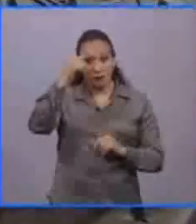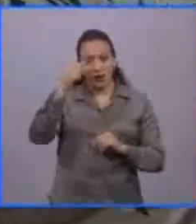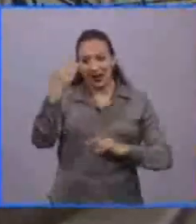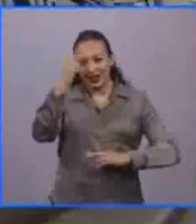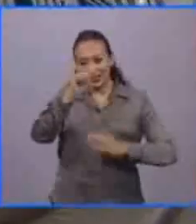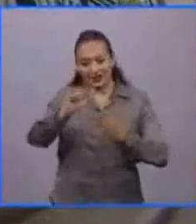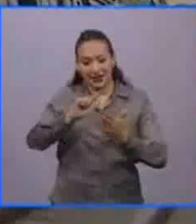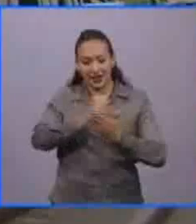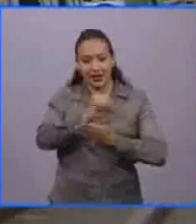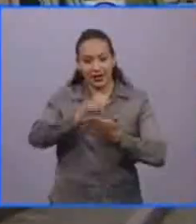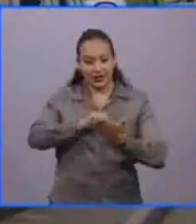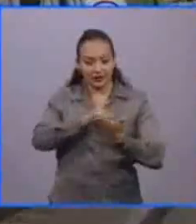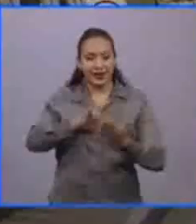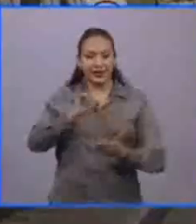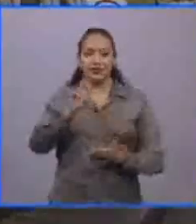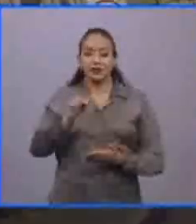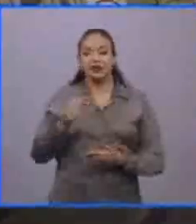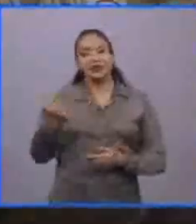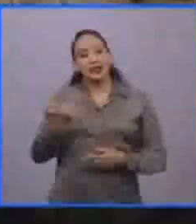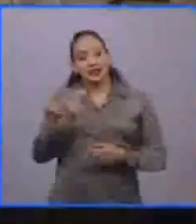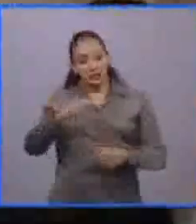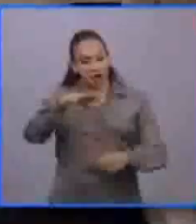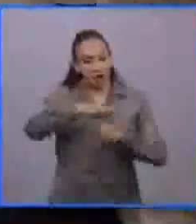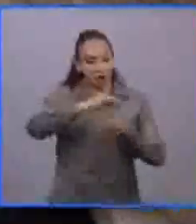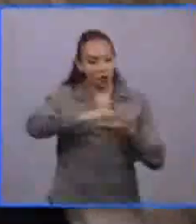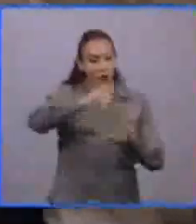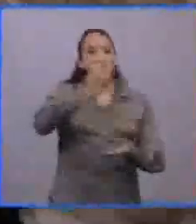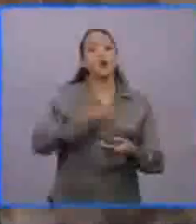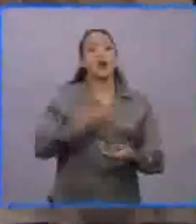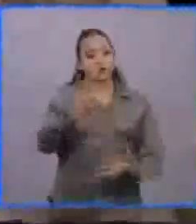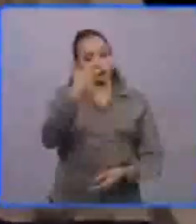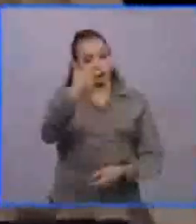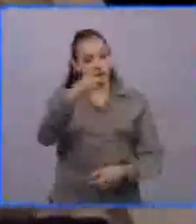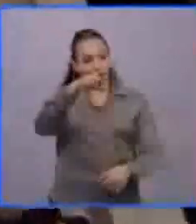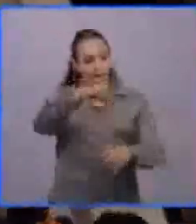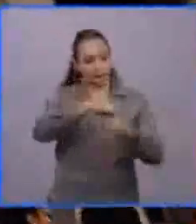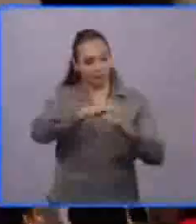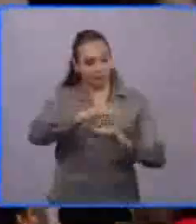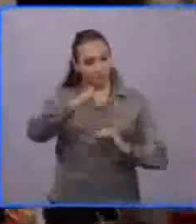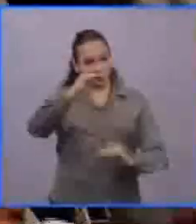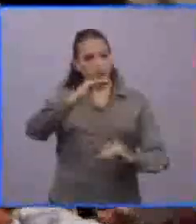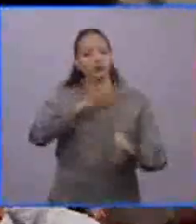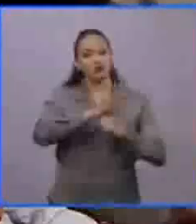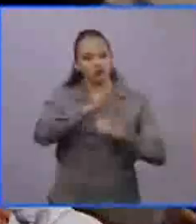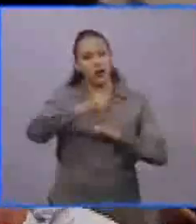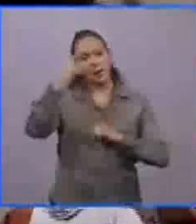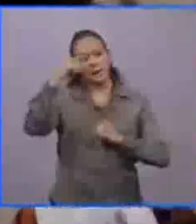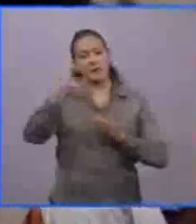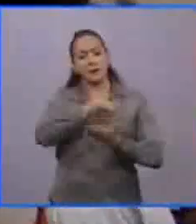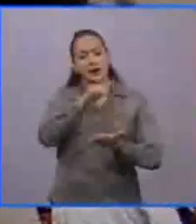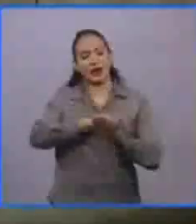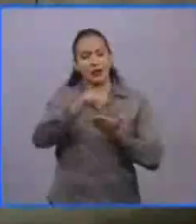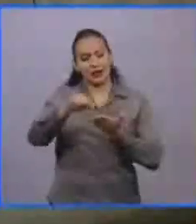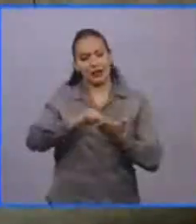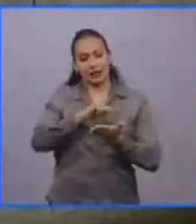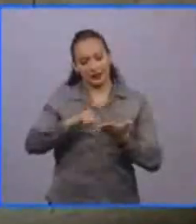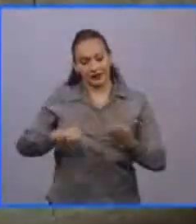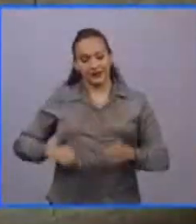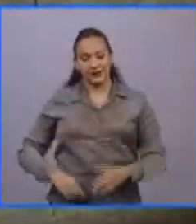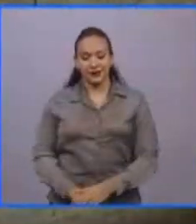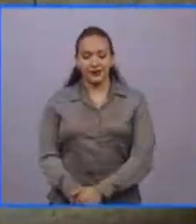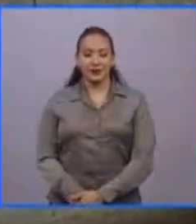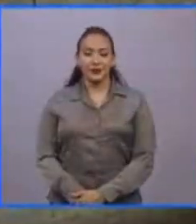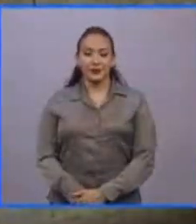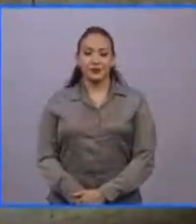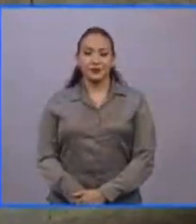una norma, se requerirá una mayoría de 8 votos. Con información de José Luis Guerra García para el canal del Poder